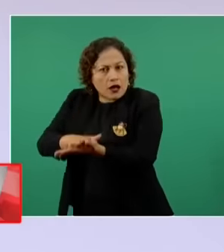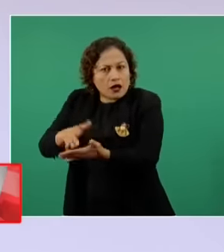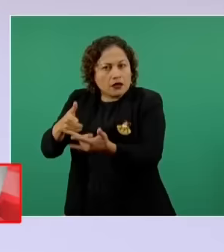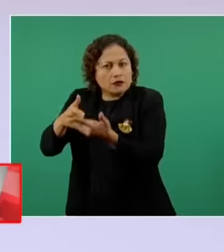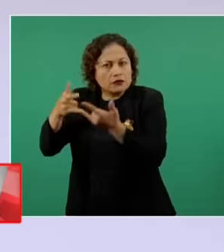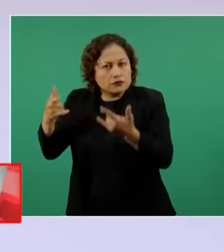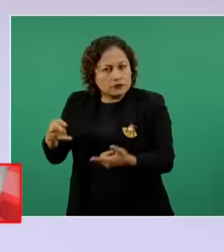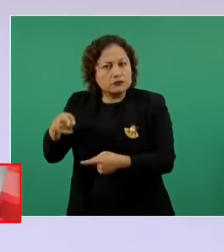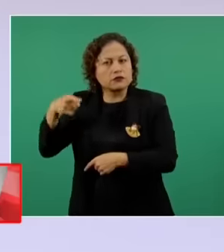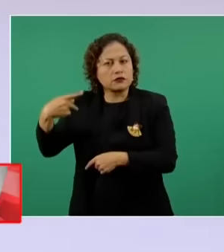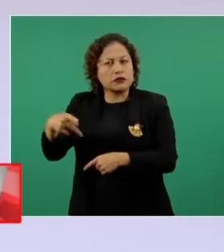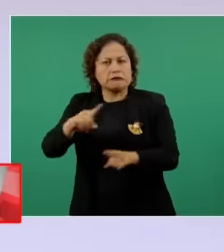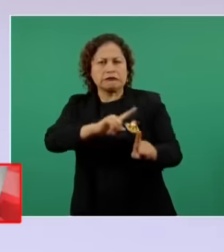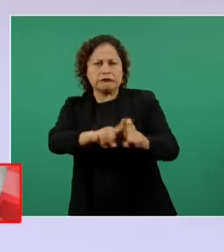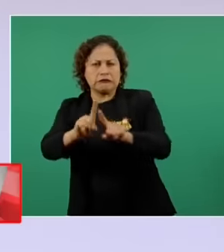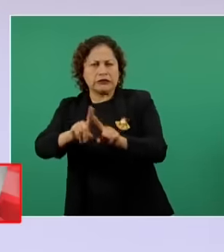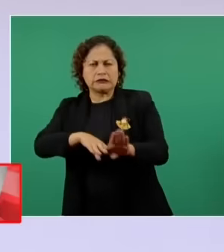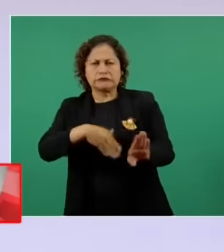Endurecida alma,